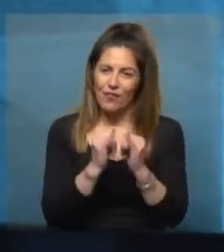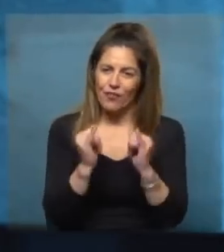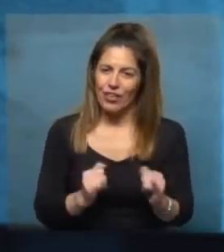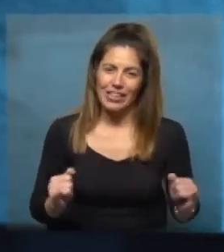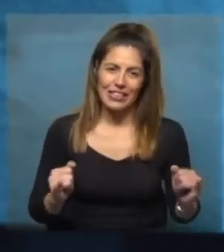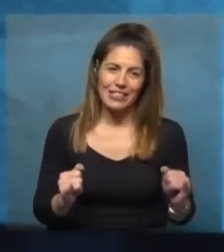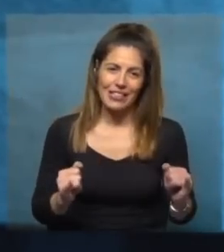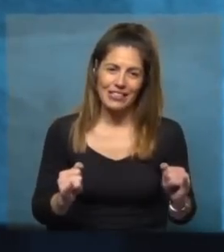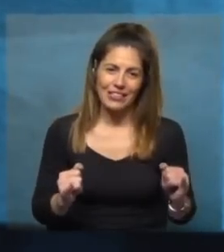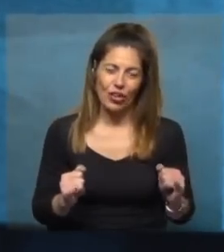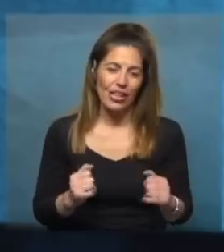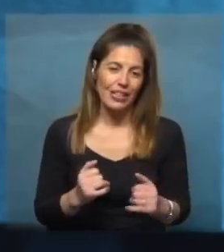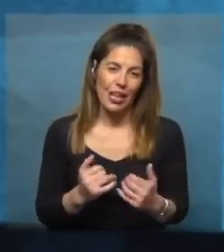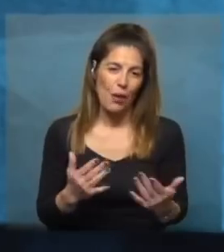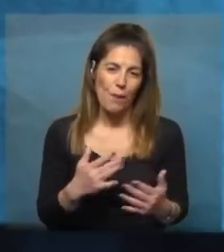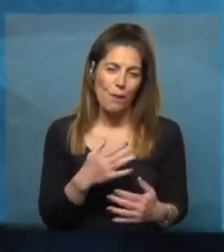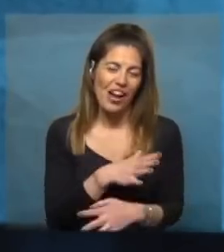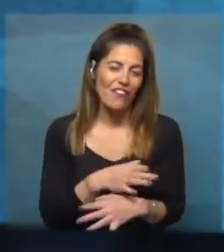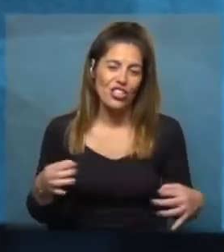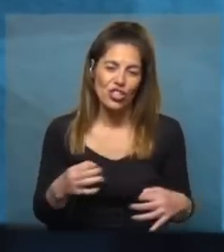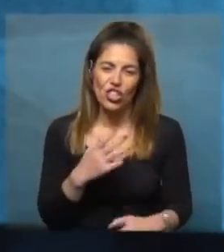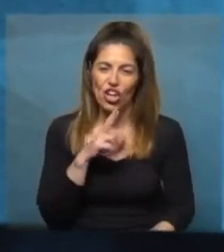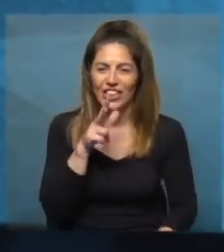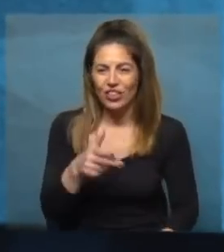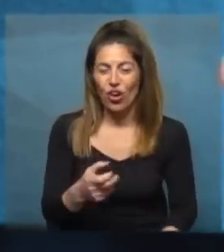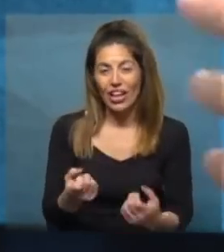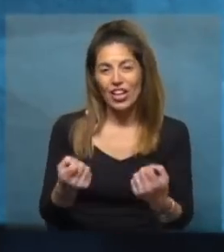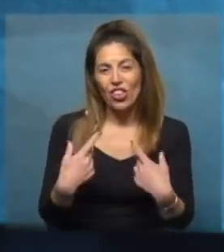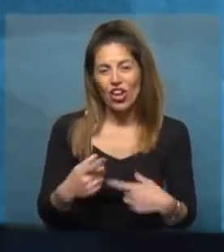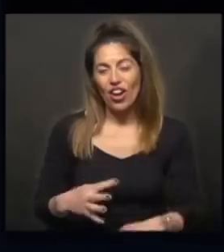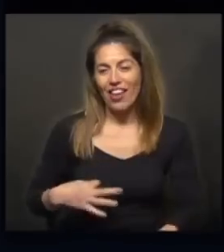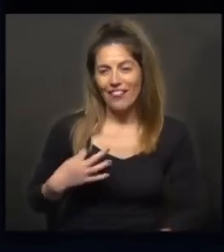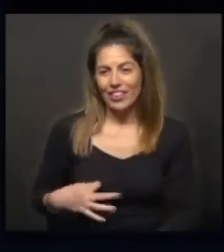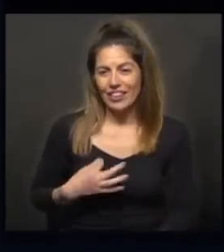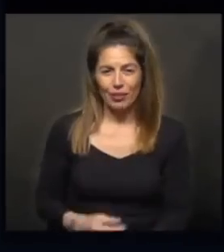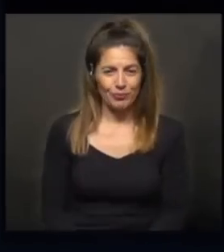con este maravilloso hijo que nos ha dado la vida